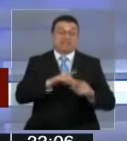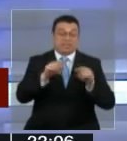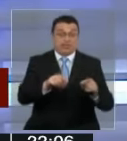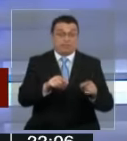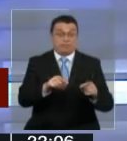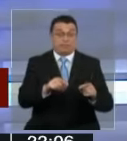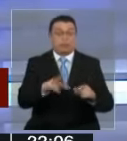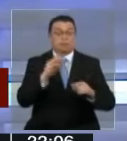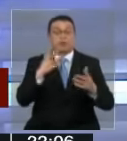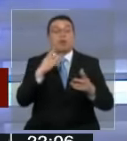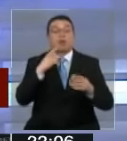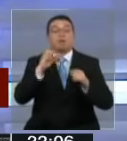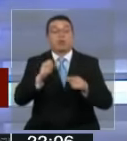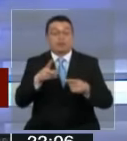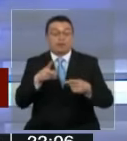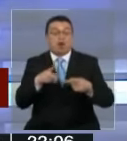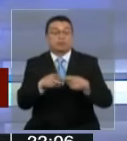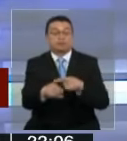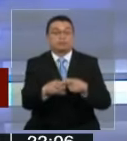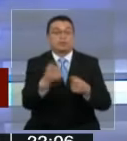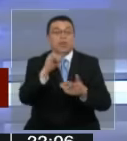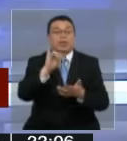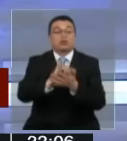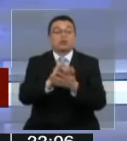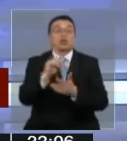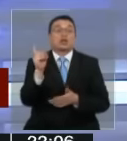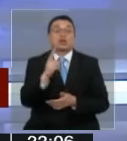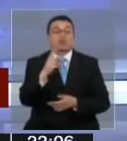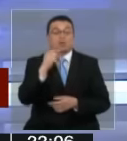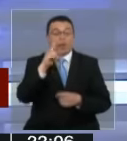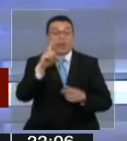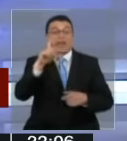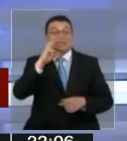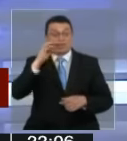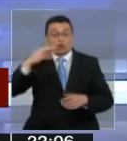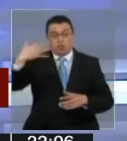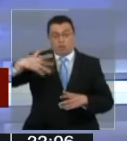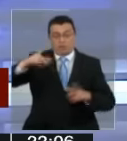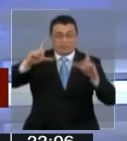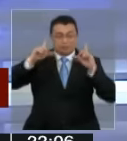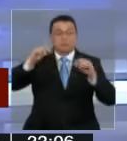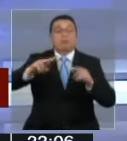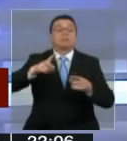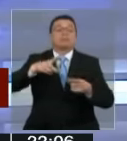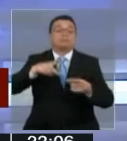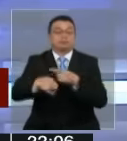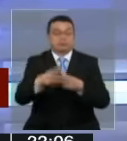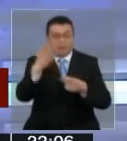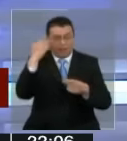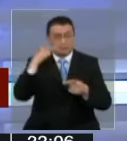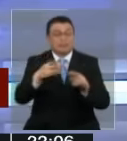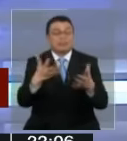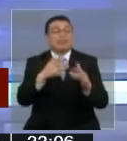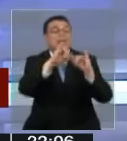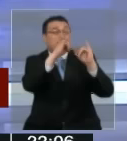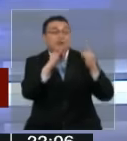lograr? Van a lograr terminar con el Instituto Nacional y los liceos emblemáticos. Van a terminar con una estructura que lo que hacía básicamente